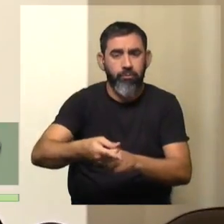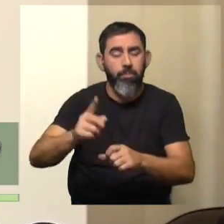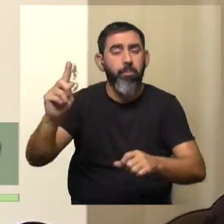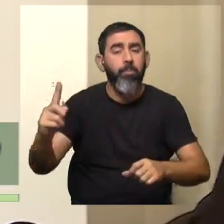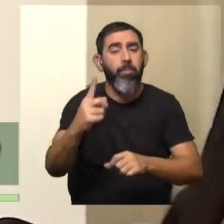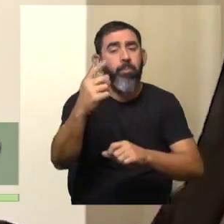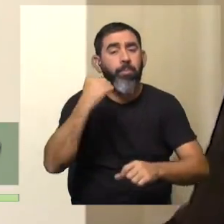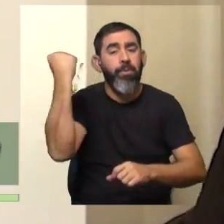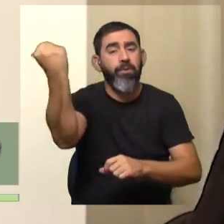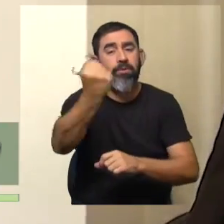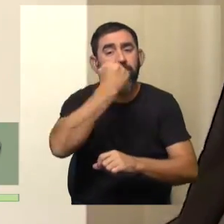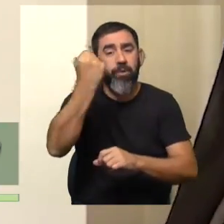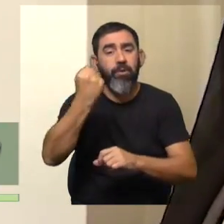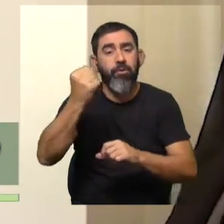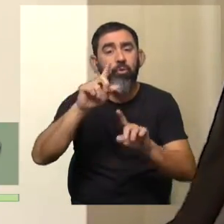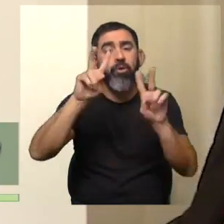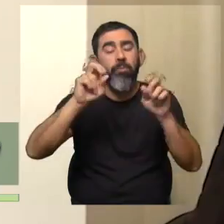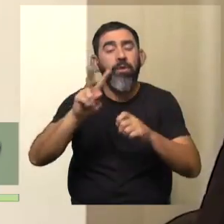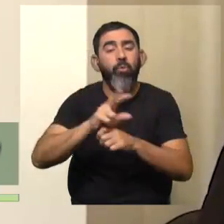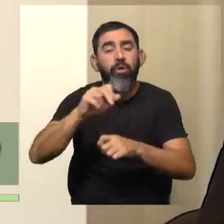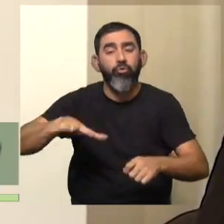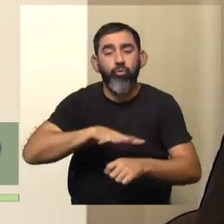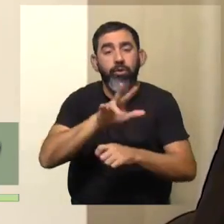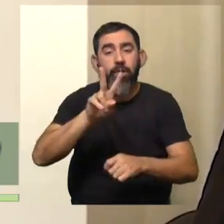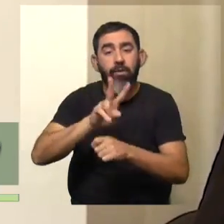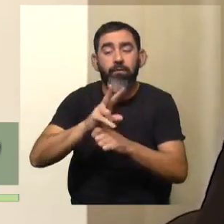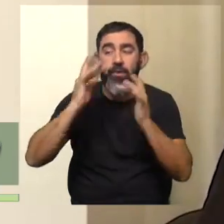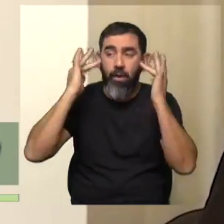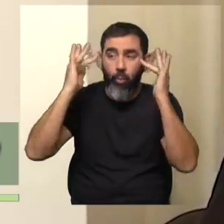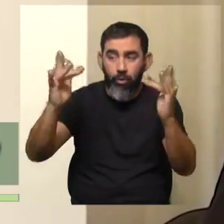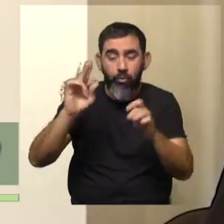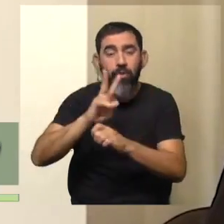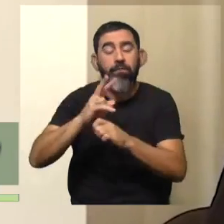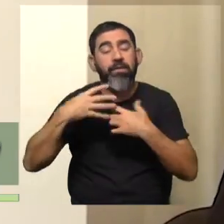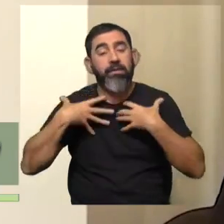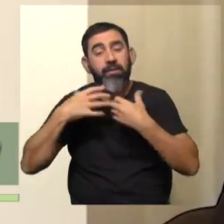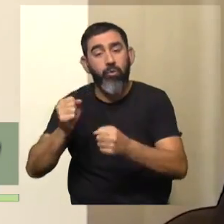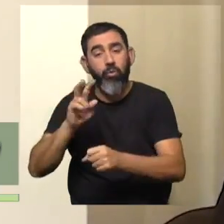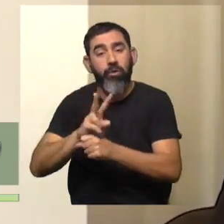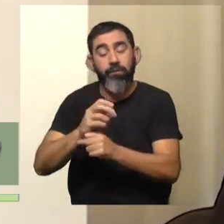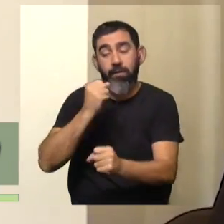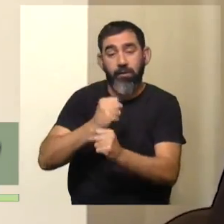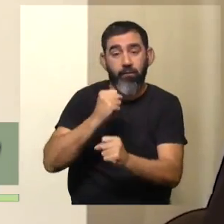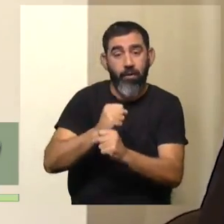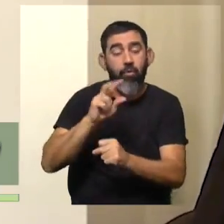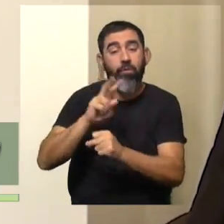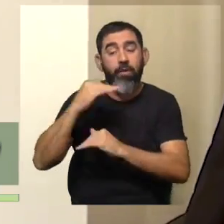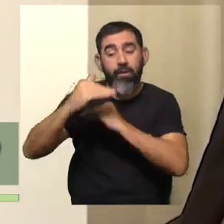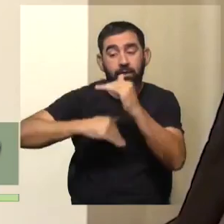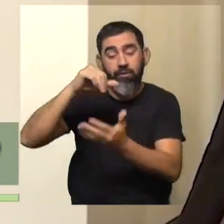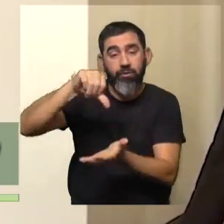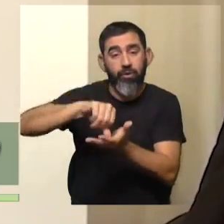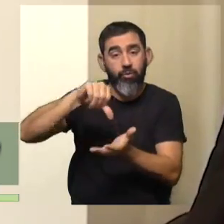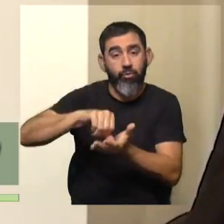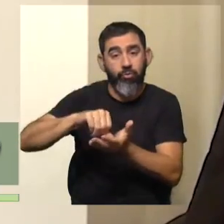relevante importante no es solo el tema de la seguridad Social es la defensa de la educación es la defensa de la salud es la defensa del trabajo es la defensa del desarrollo del país